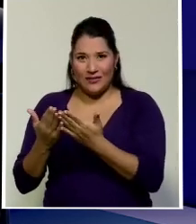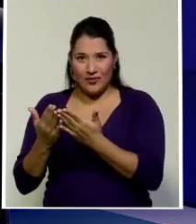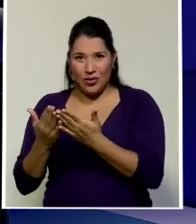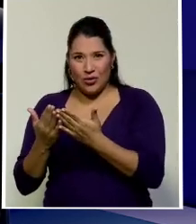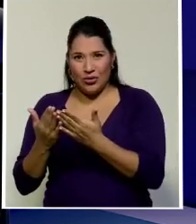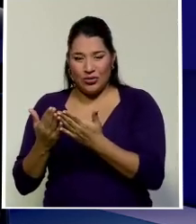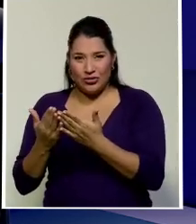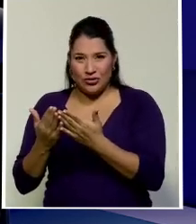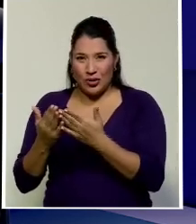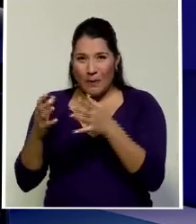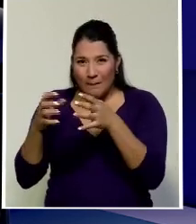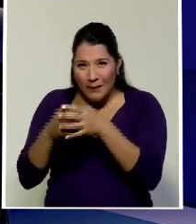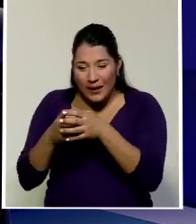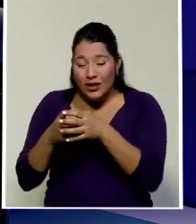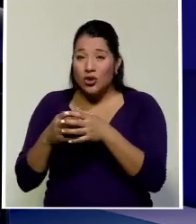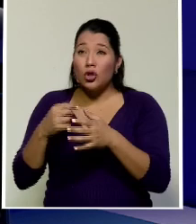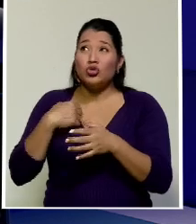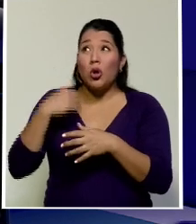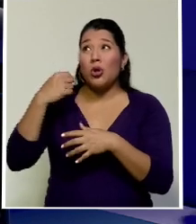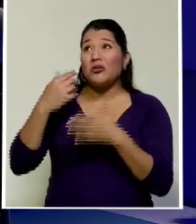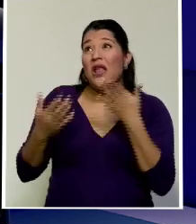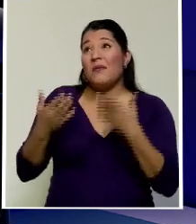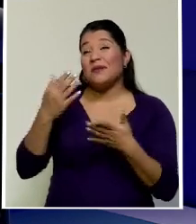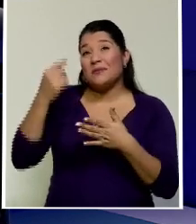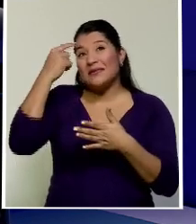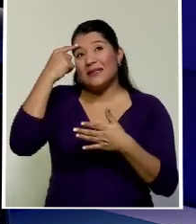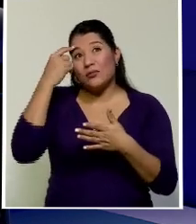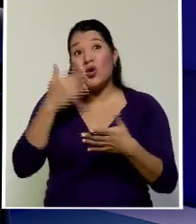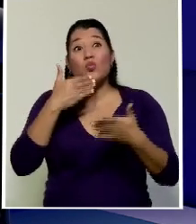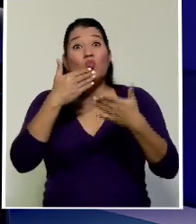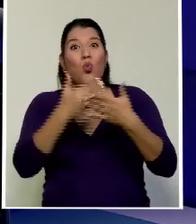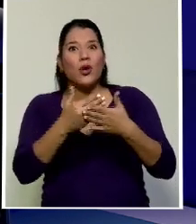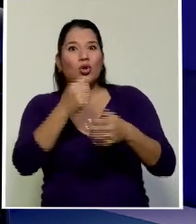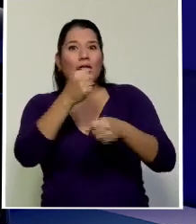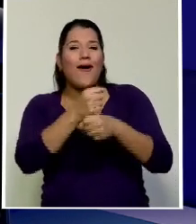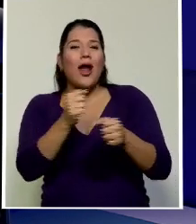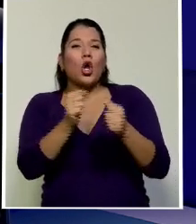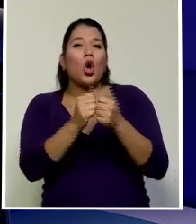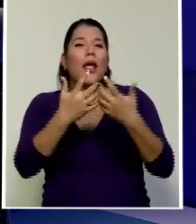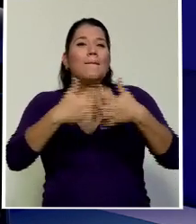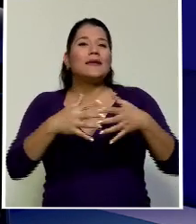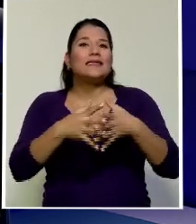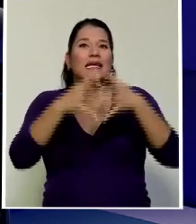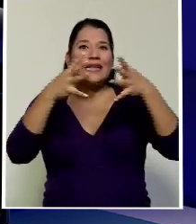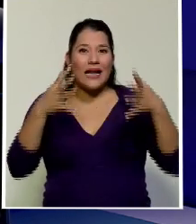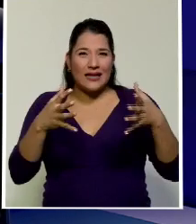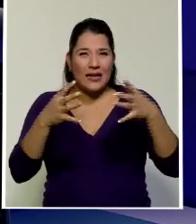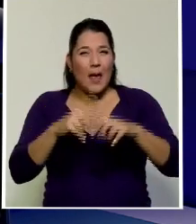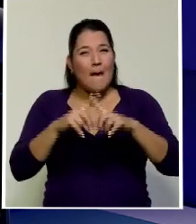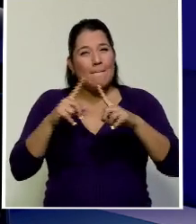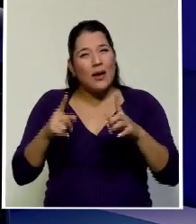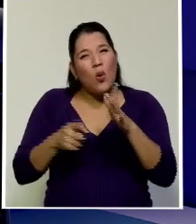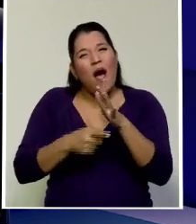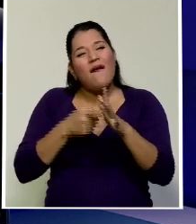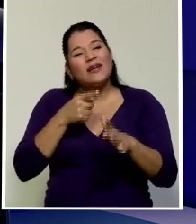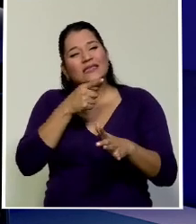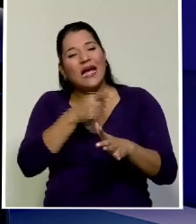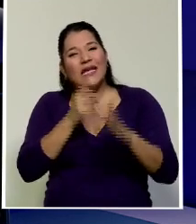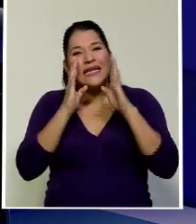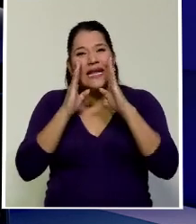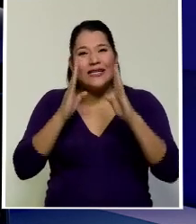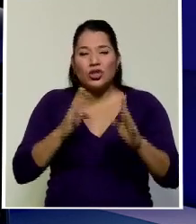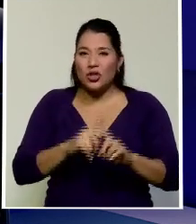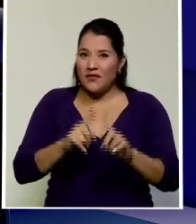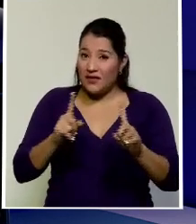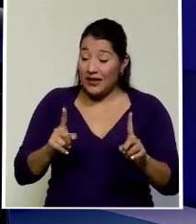que, bueno, publicar con editoriales multinacionales y demás, pero a veces el trato es un poco diferente. Entonces mejor, en este caso, para este